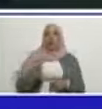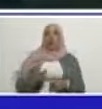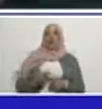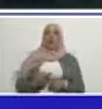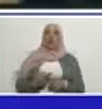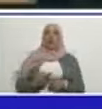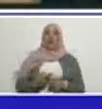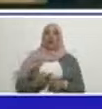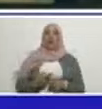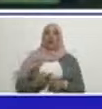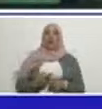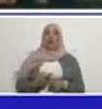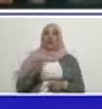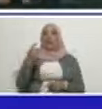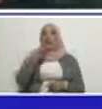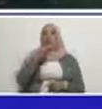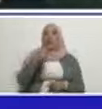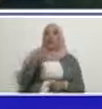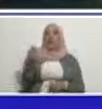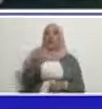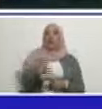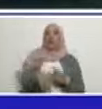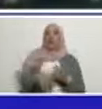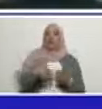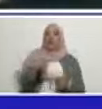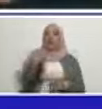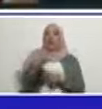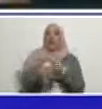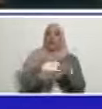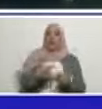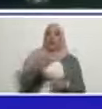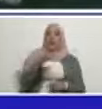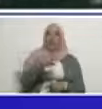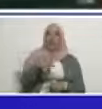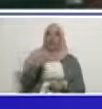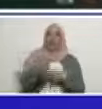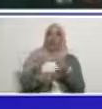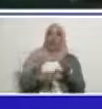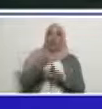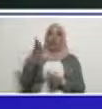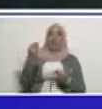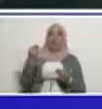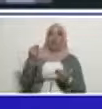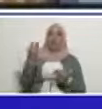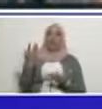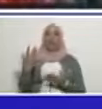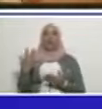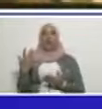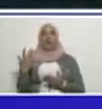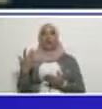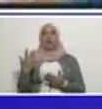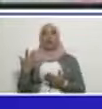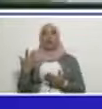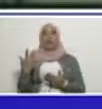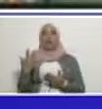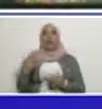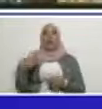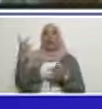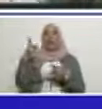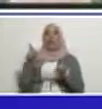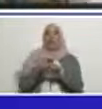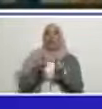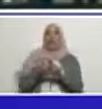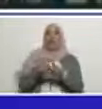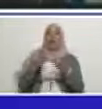que se queda pegado con la novela ahí, bueno, va y busca el otro capítulo y así crecen muchas cuentas. Y ya TikTok, bueno, tiene una